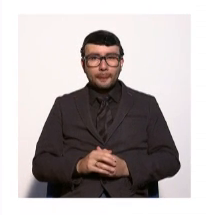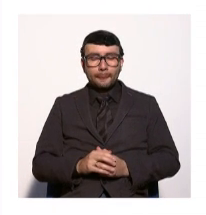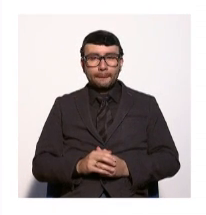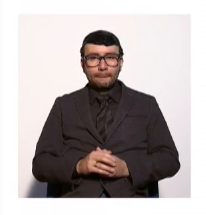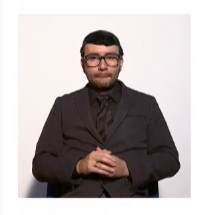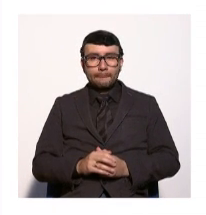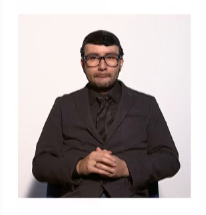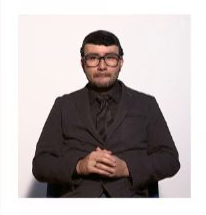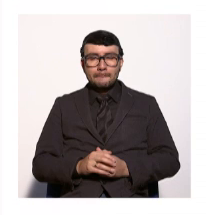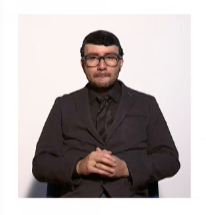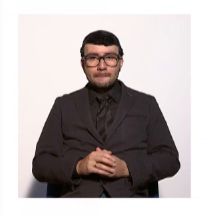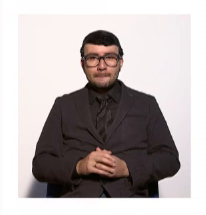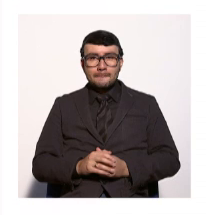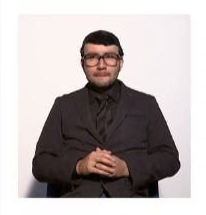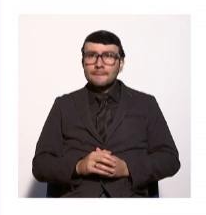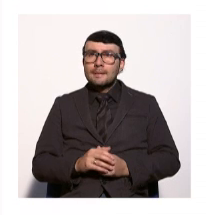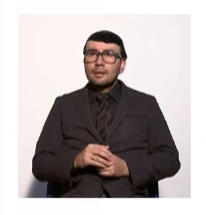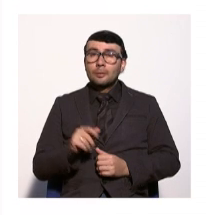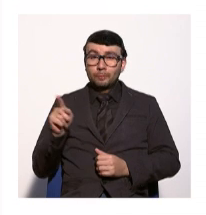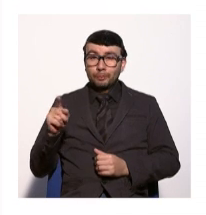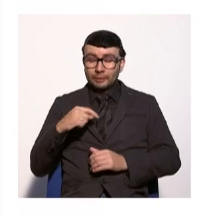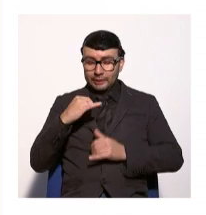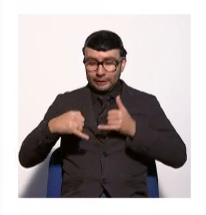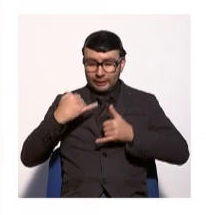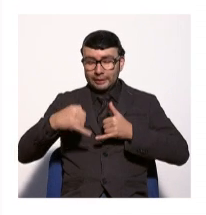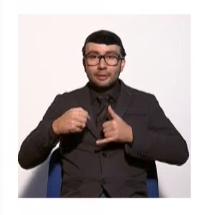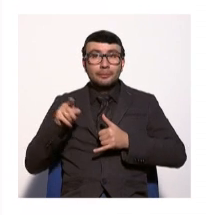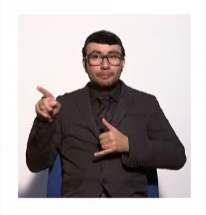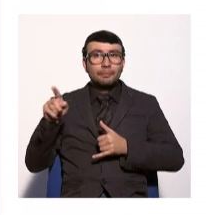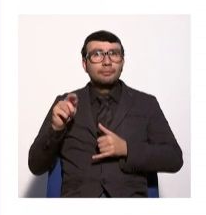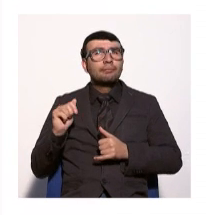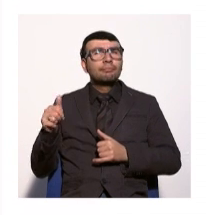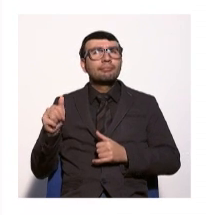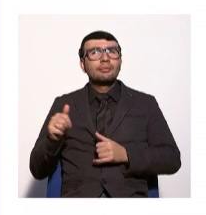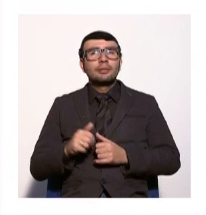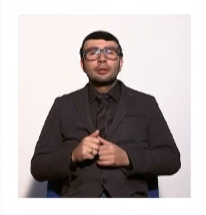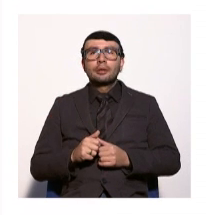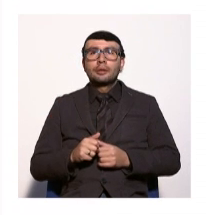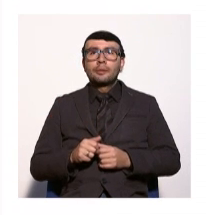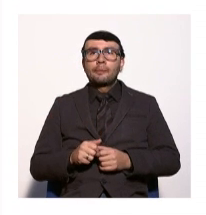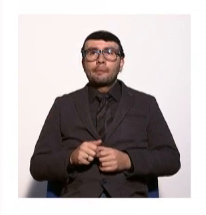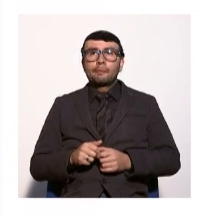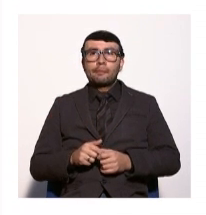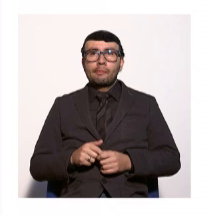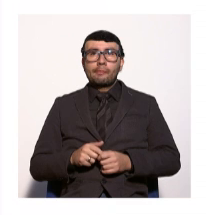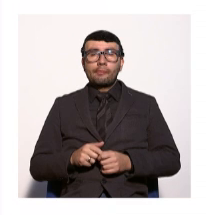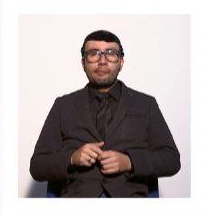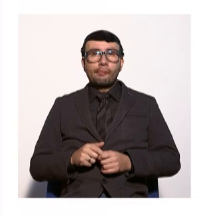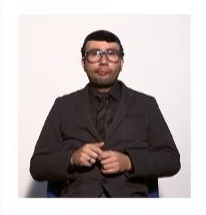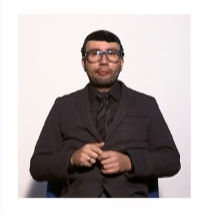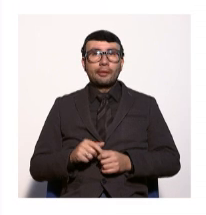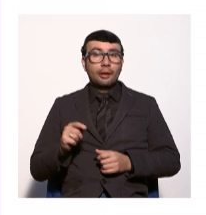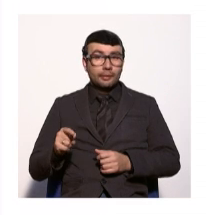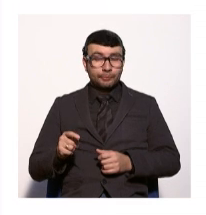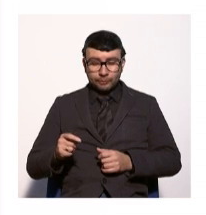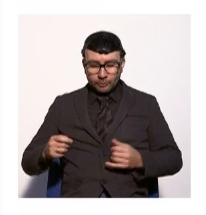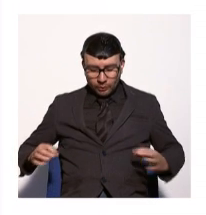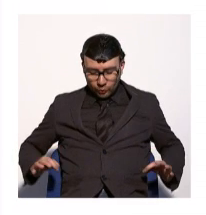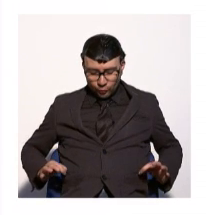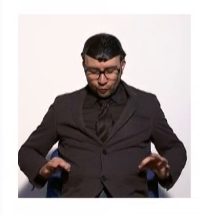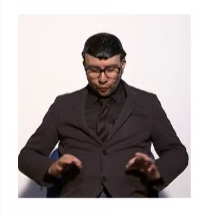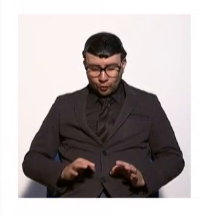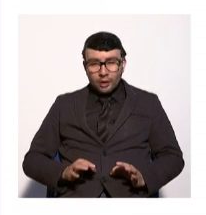esta parte que ustedes ven acá parte de las vías urinarias